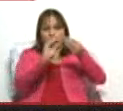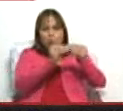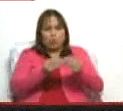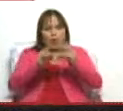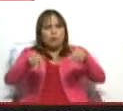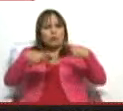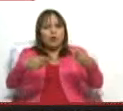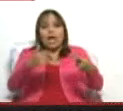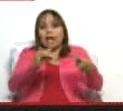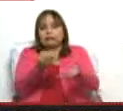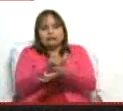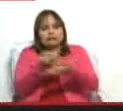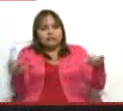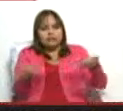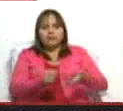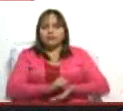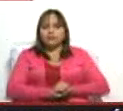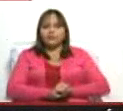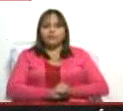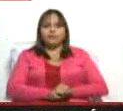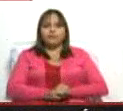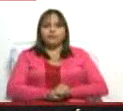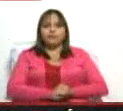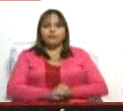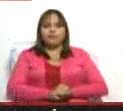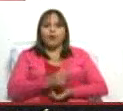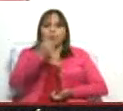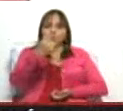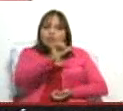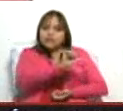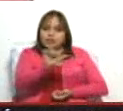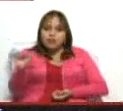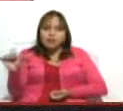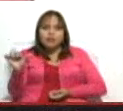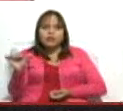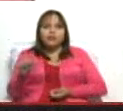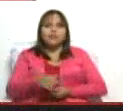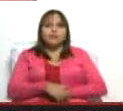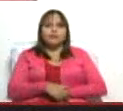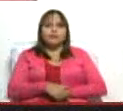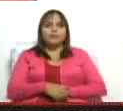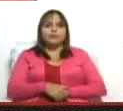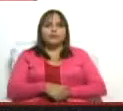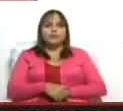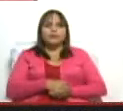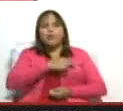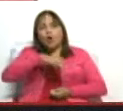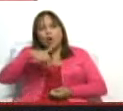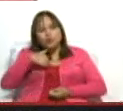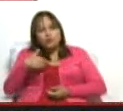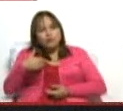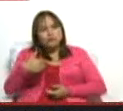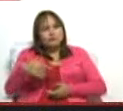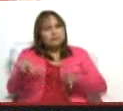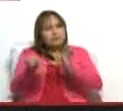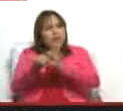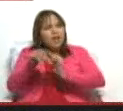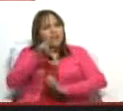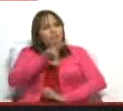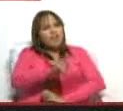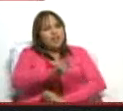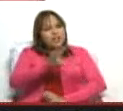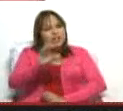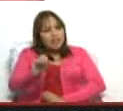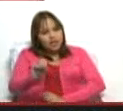extraordinario. Bueno, así, una semana que nos lleva a nosotros. Ahora el 23 de 20,